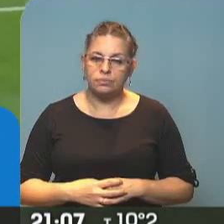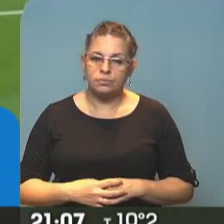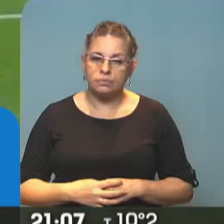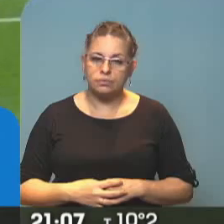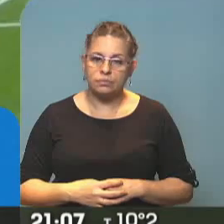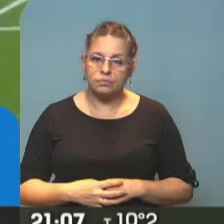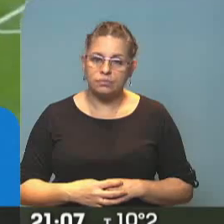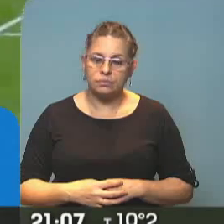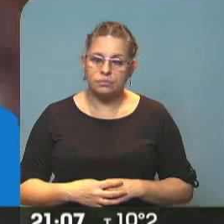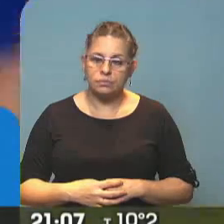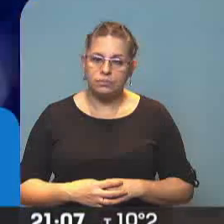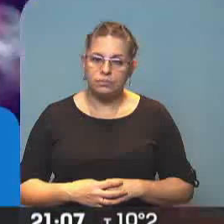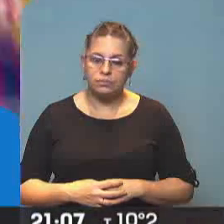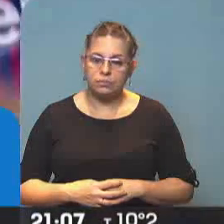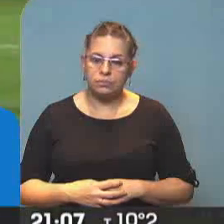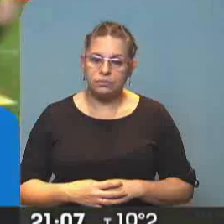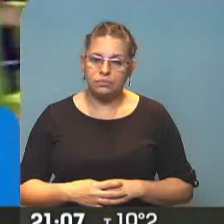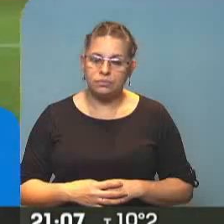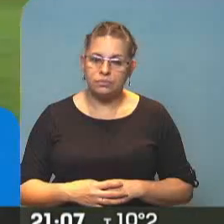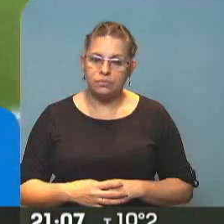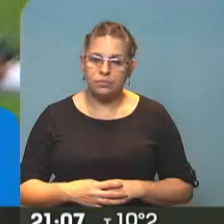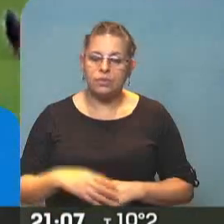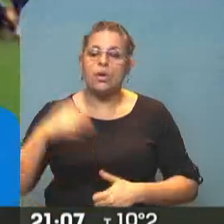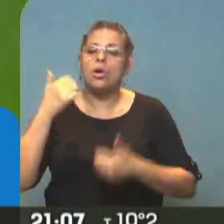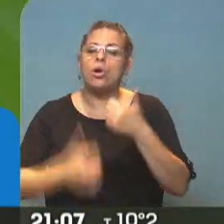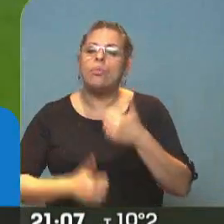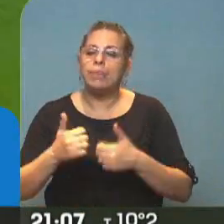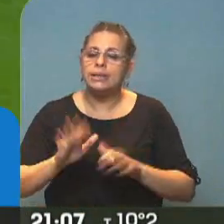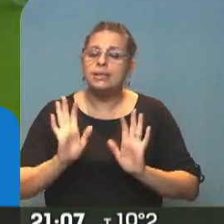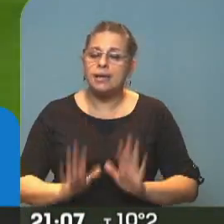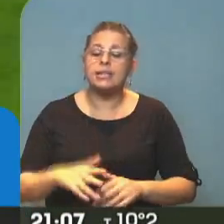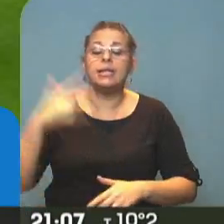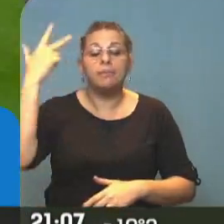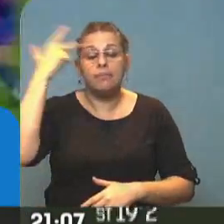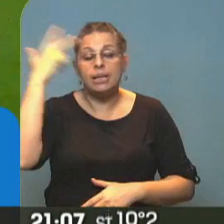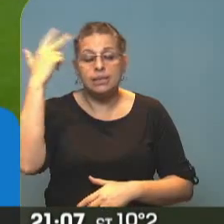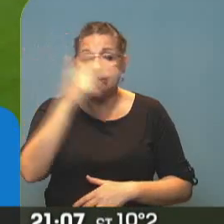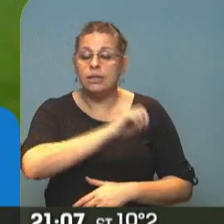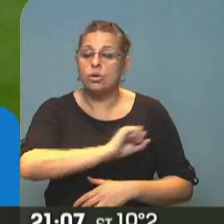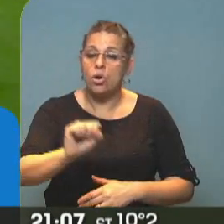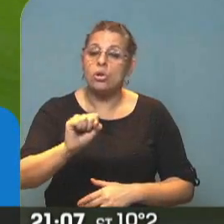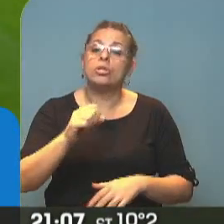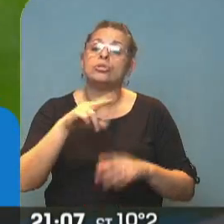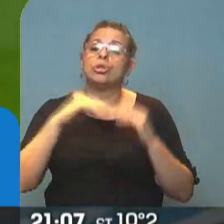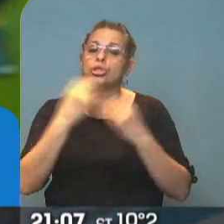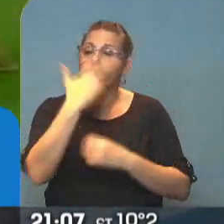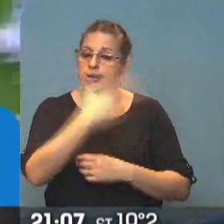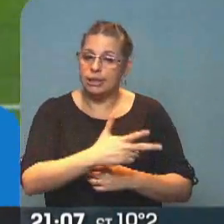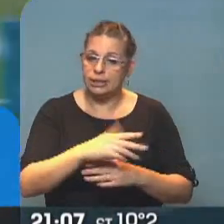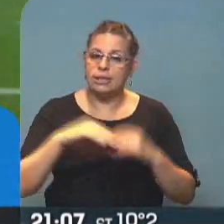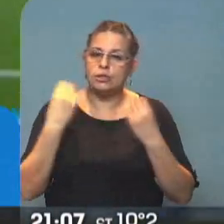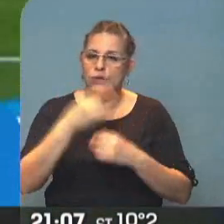no hay paridad desde el punto de vista de la competencia deportiva. 3 de Messi, fue 5-0,